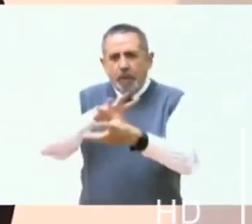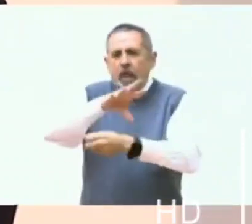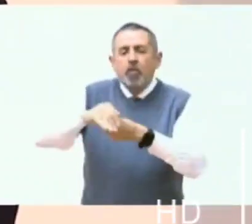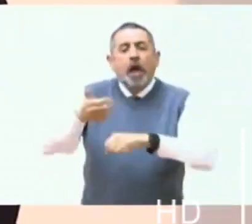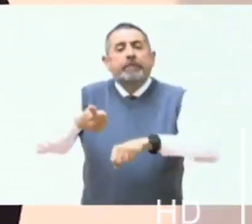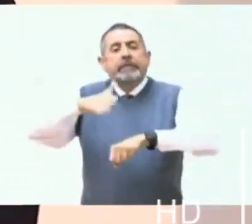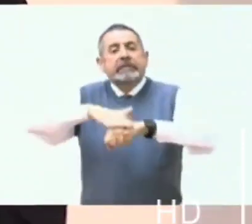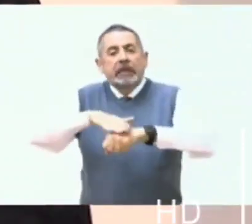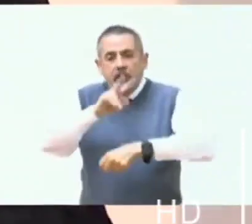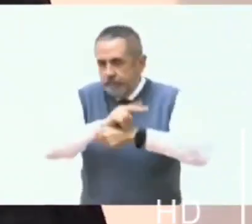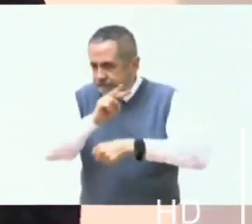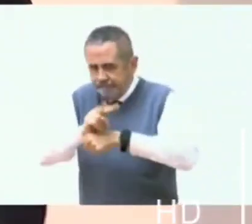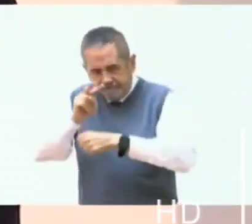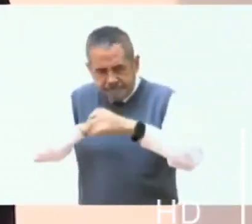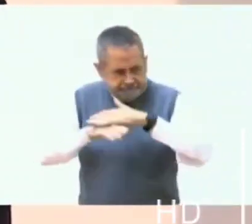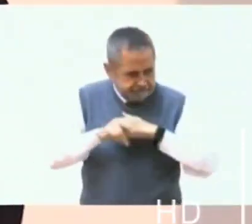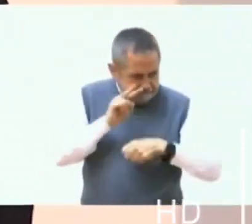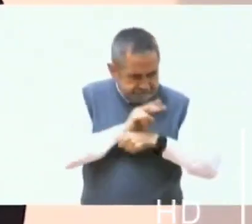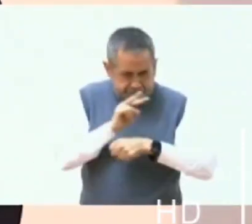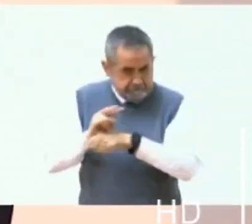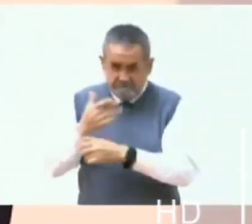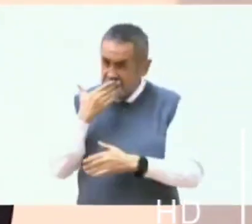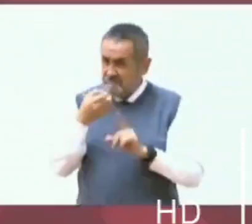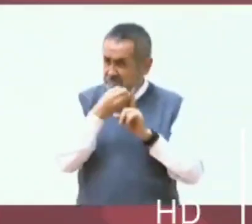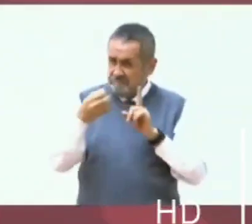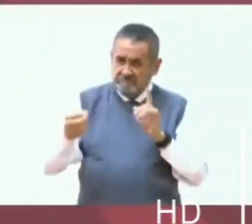administrativas de esta institución.